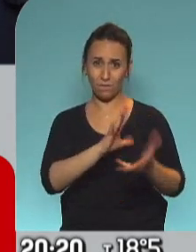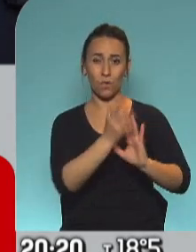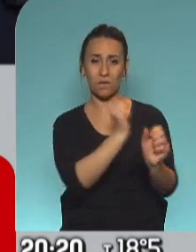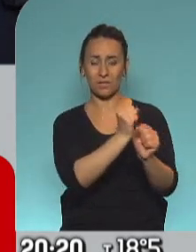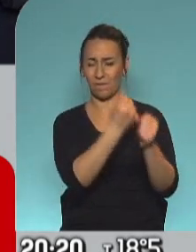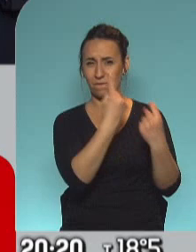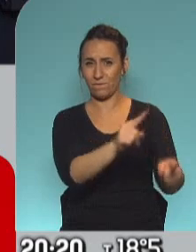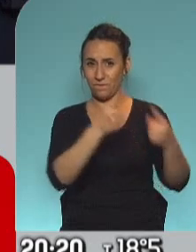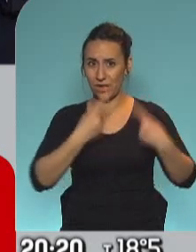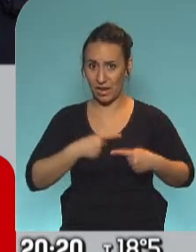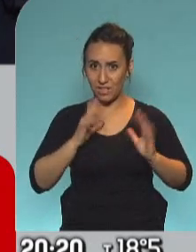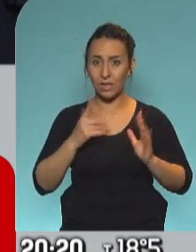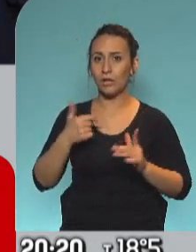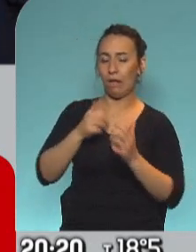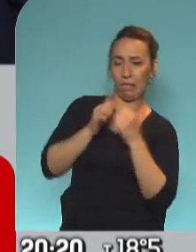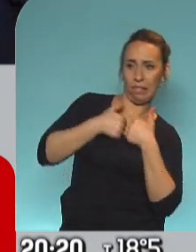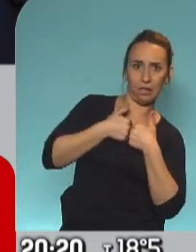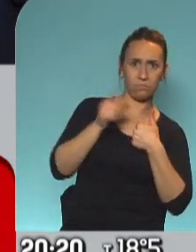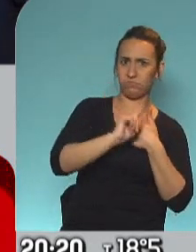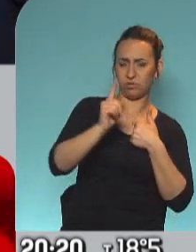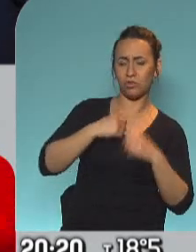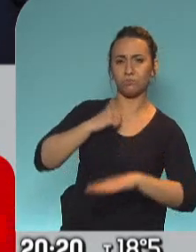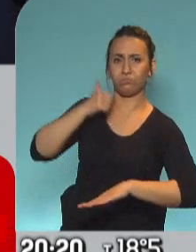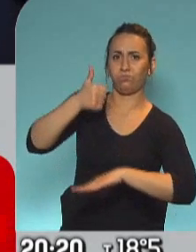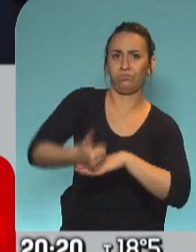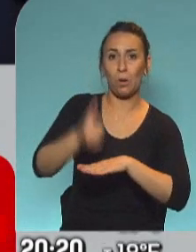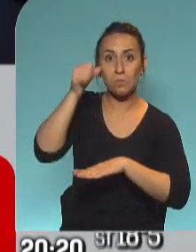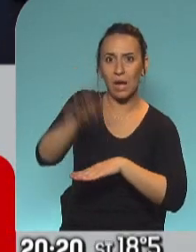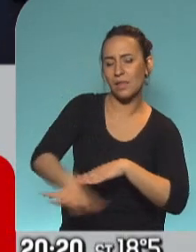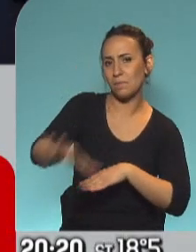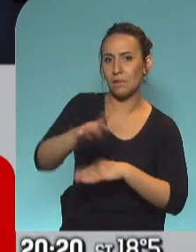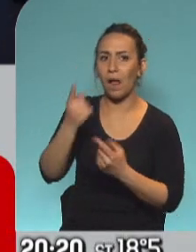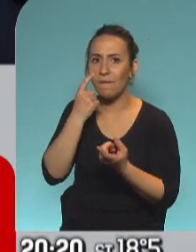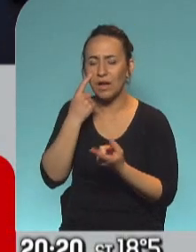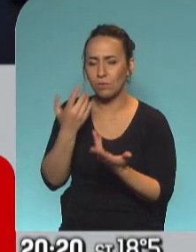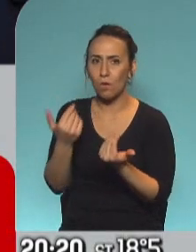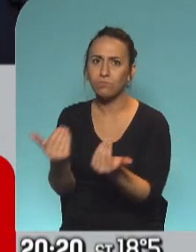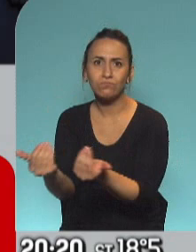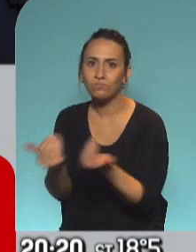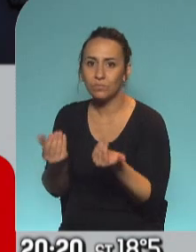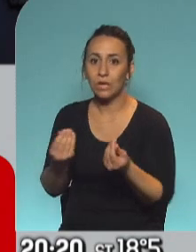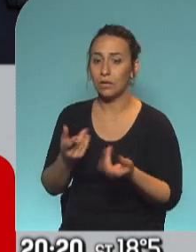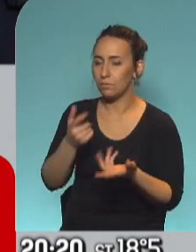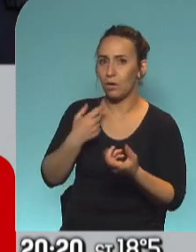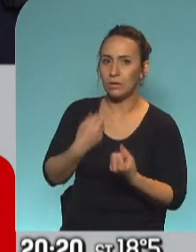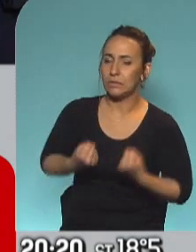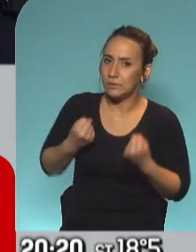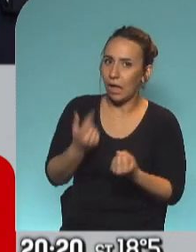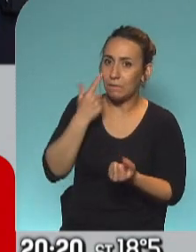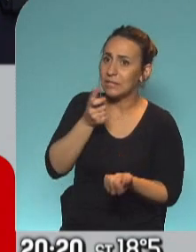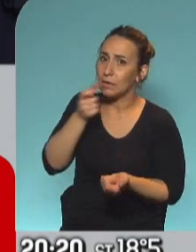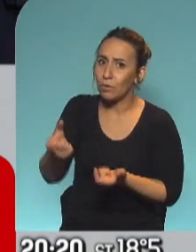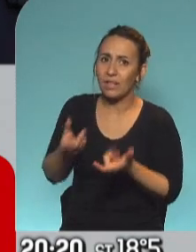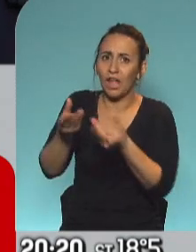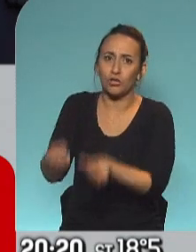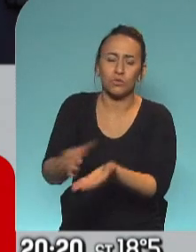escondido, hubiese estado al lado de los familiares, me hubiese instalado en Mar del Plata y hubiese tratado permanentemente de dar respuesta en todo lo que podía, digamos,